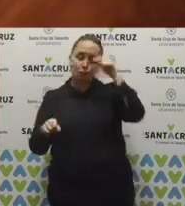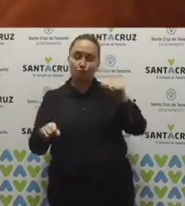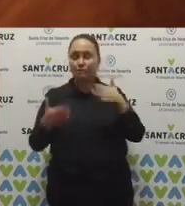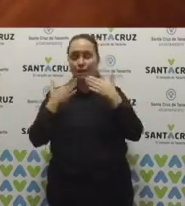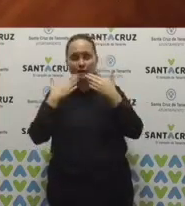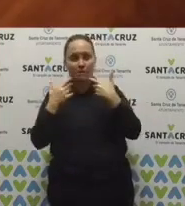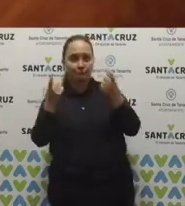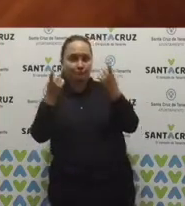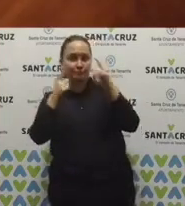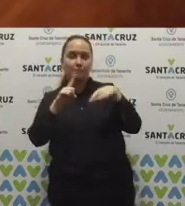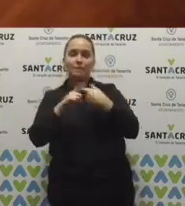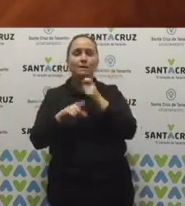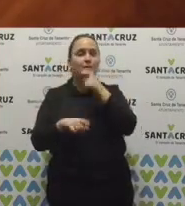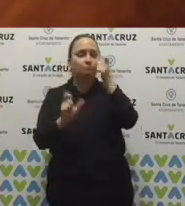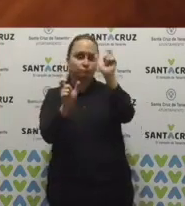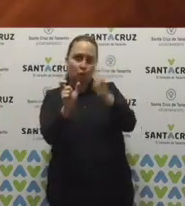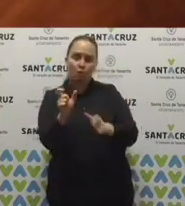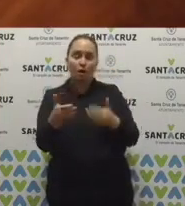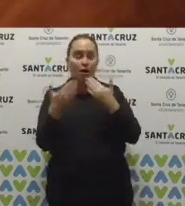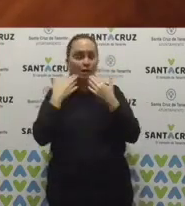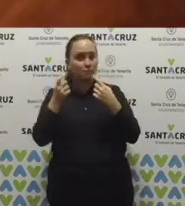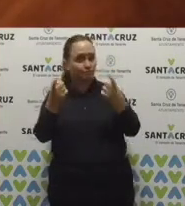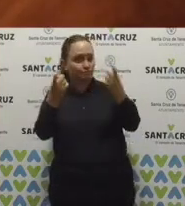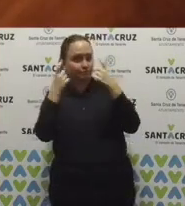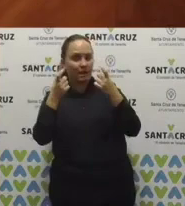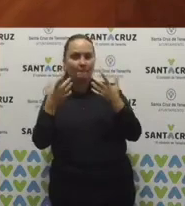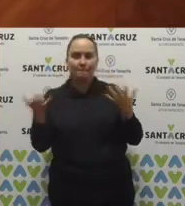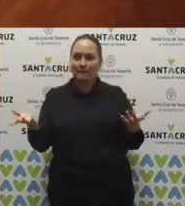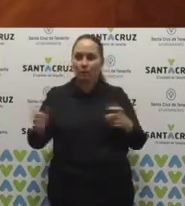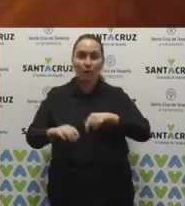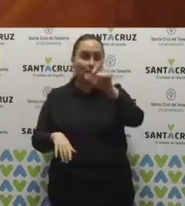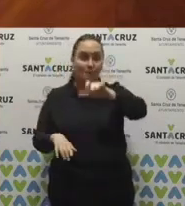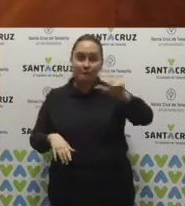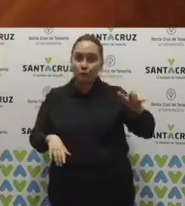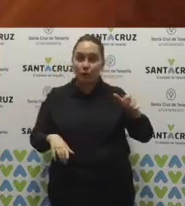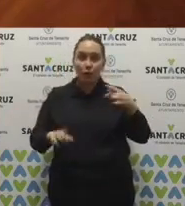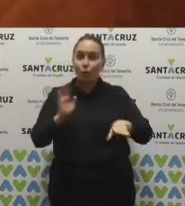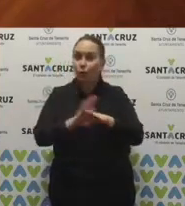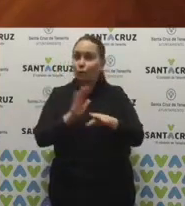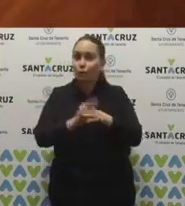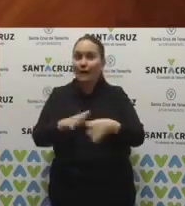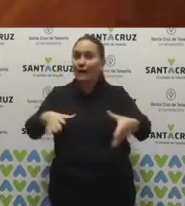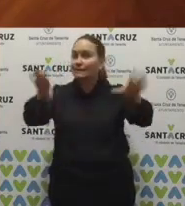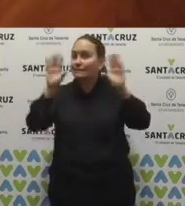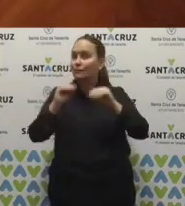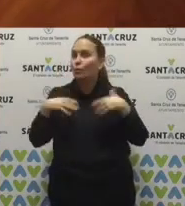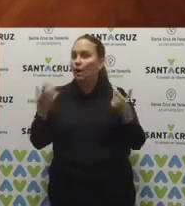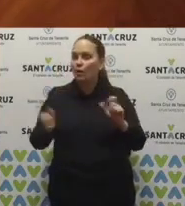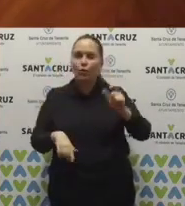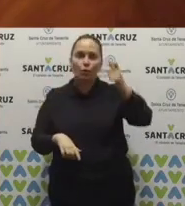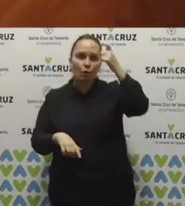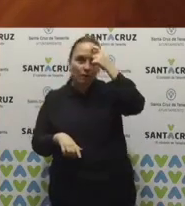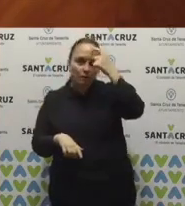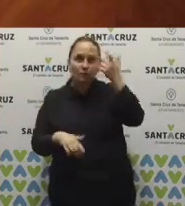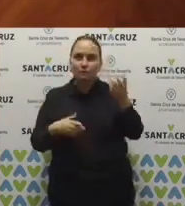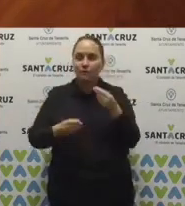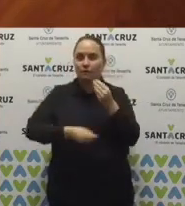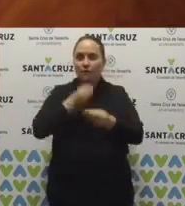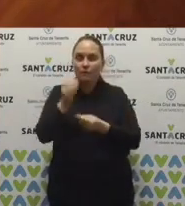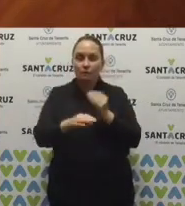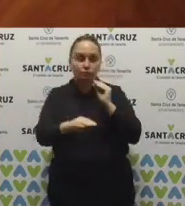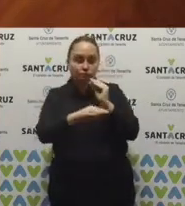cuál terminología que se usa en la gerencia organismo pero es que la gente sigue entendiendo el concepto de vamos a hacer pequeñas inversiones